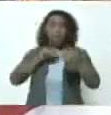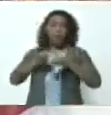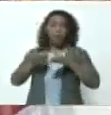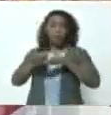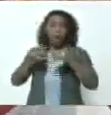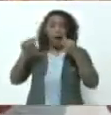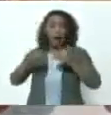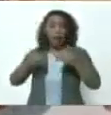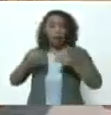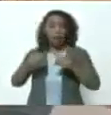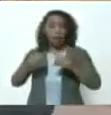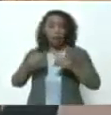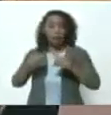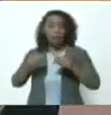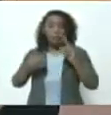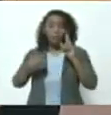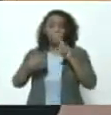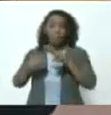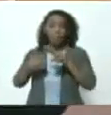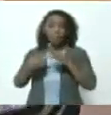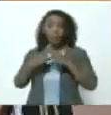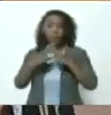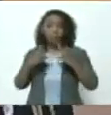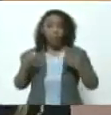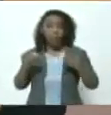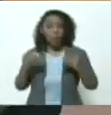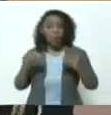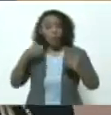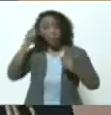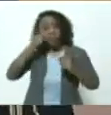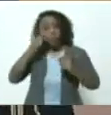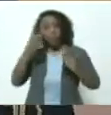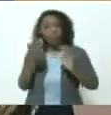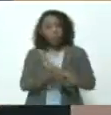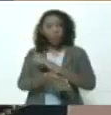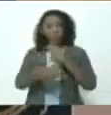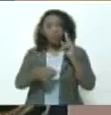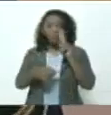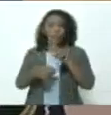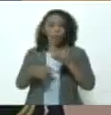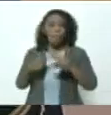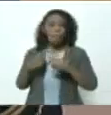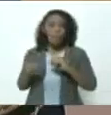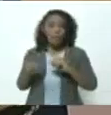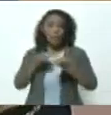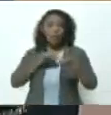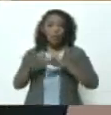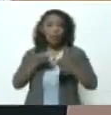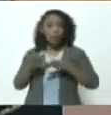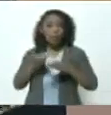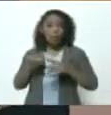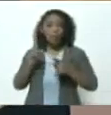aquí, evidentemente, todas las escenas que ha habido de la subtrama, ¿no? Pero Tinaquillo